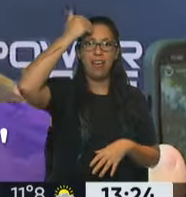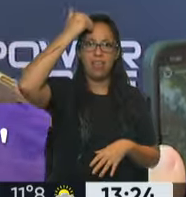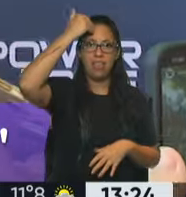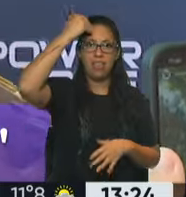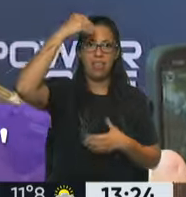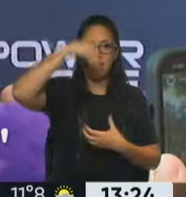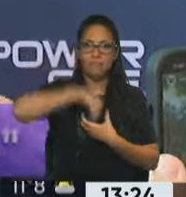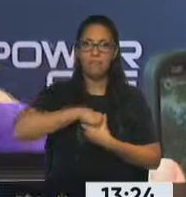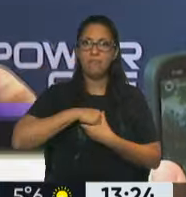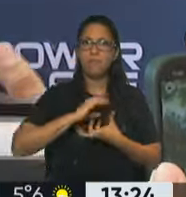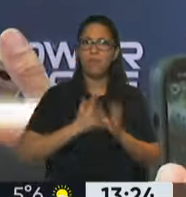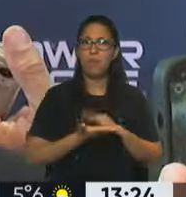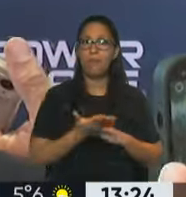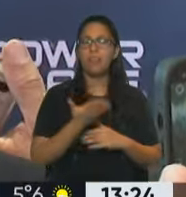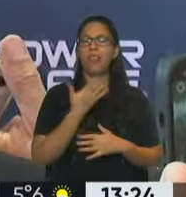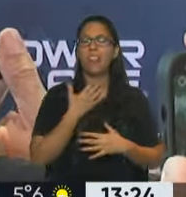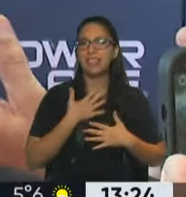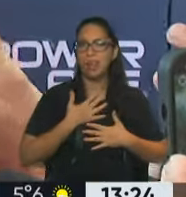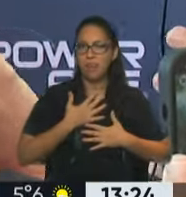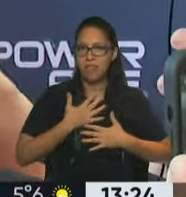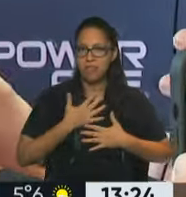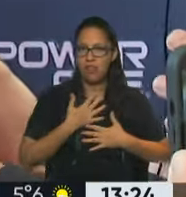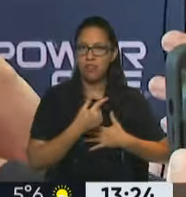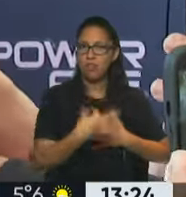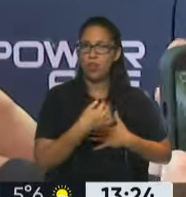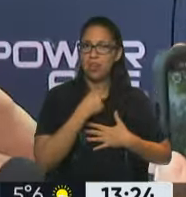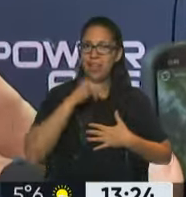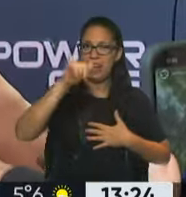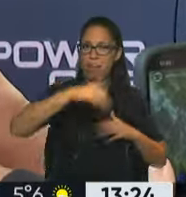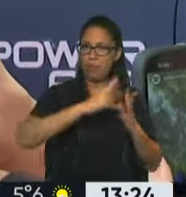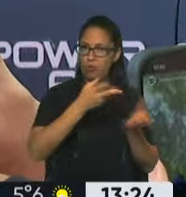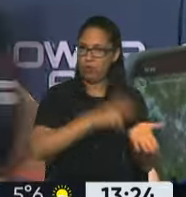es más una expresión de deseo que otra cosa, debe querer volver a ser campeón del mundo con Argentina, me imagino.